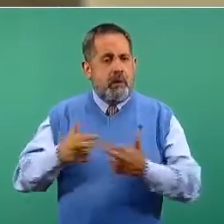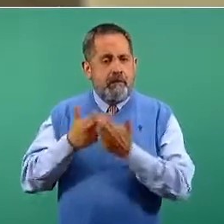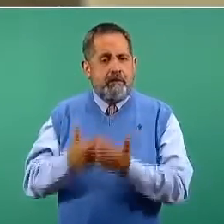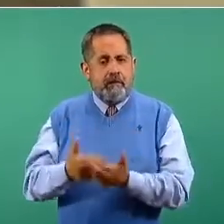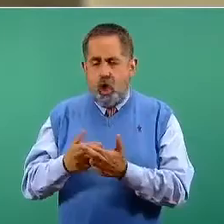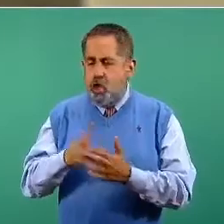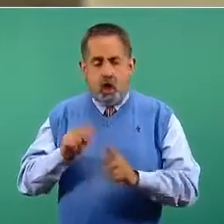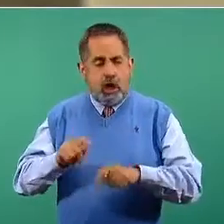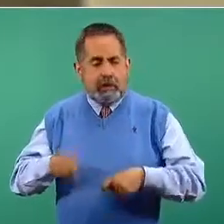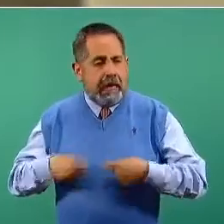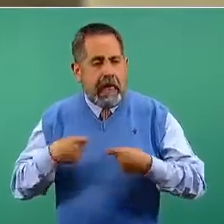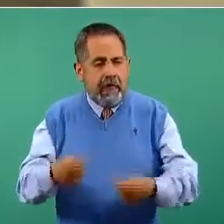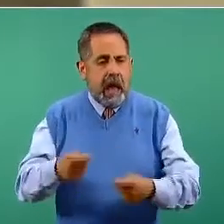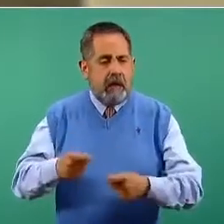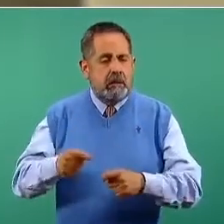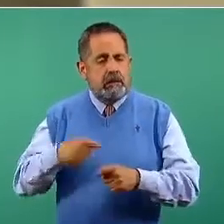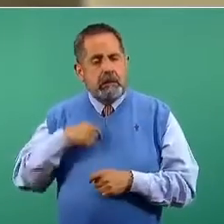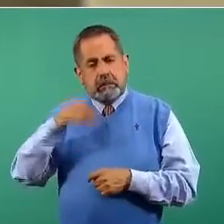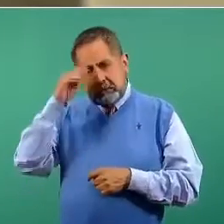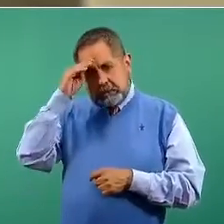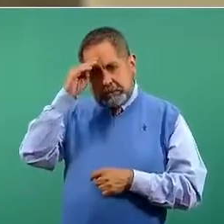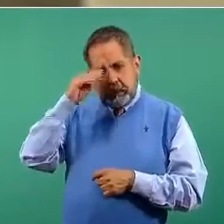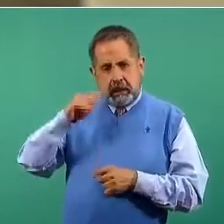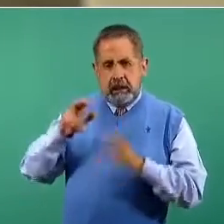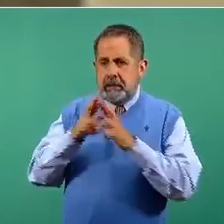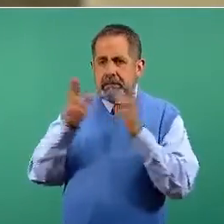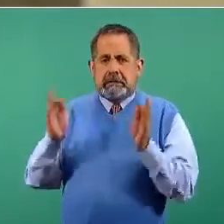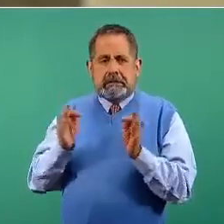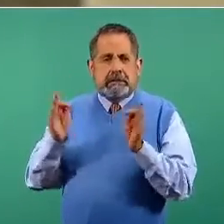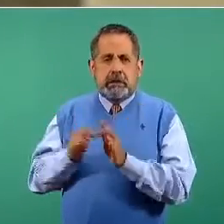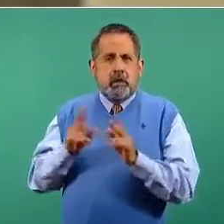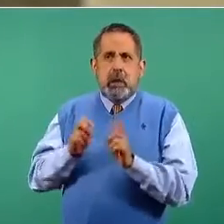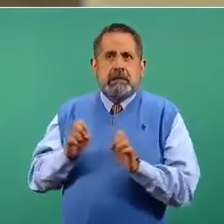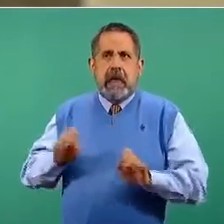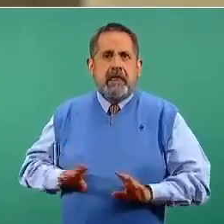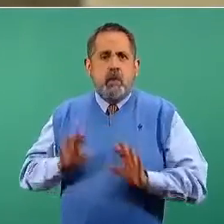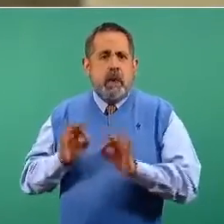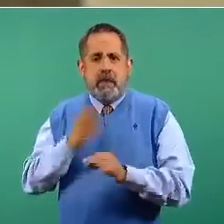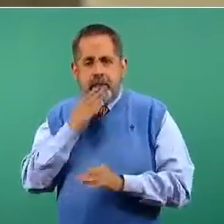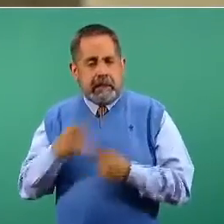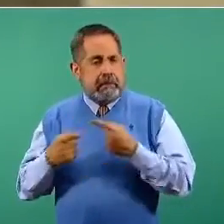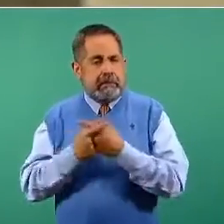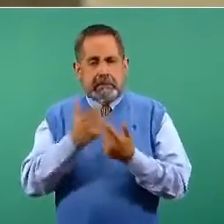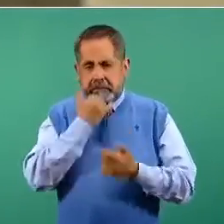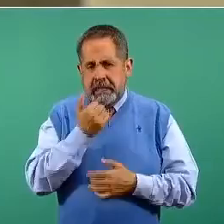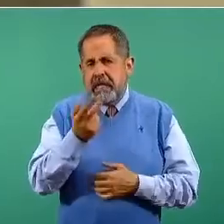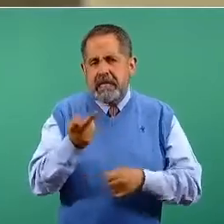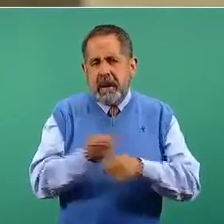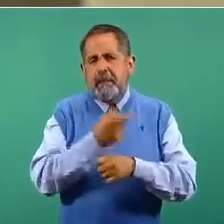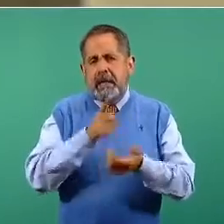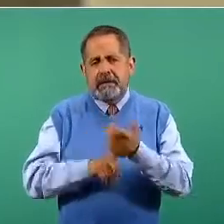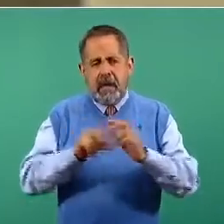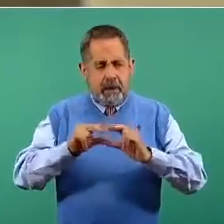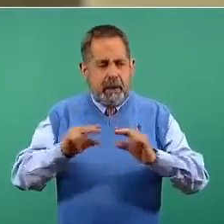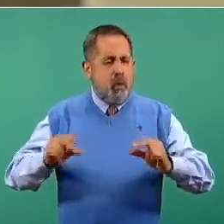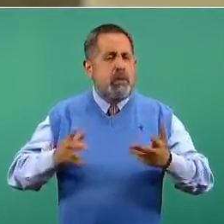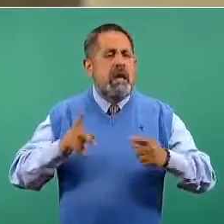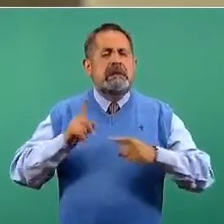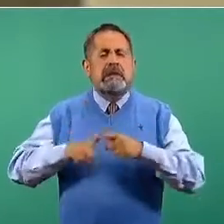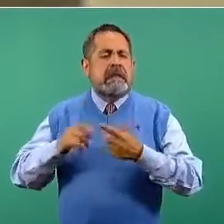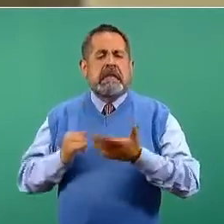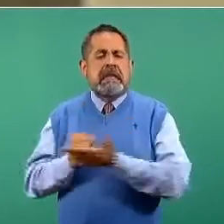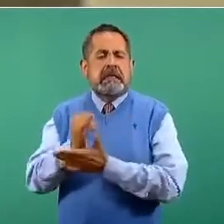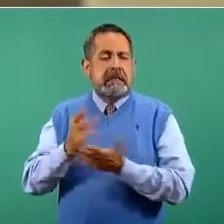las van a aplicar porque consideran que la refrigeración no fue la adecuada. En ese caso, ¿qué va a pasar con esas vacunas y quién